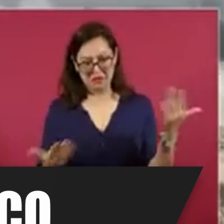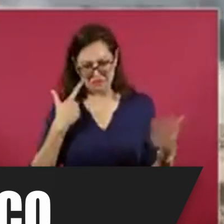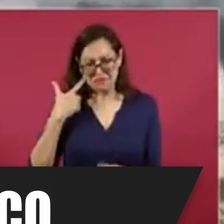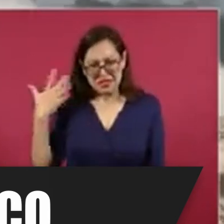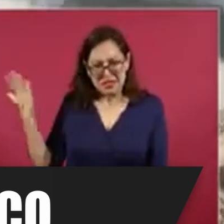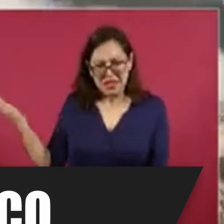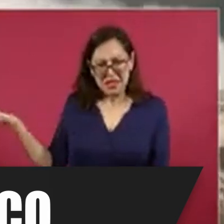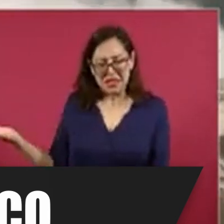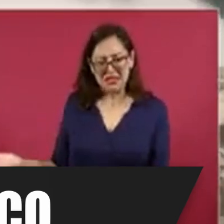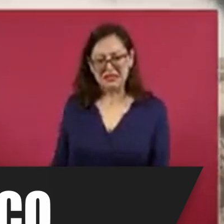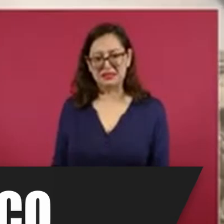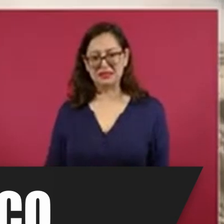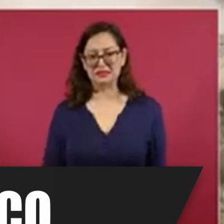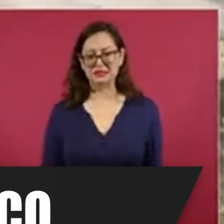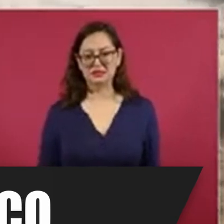El Paraíso,